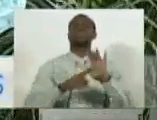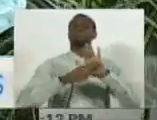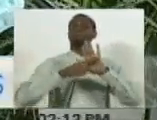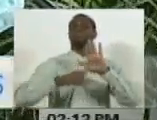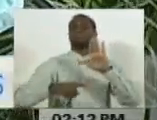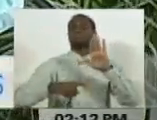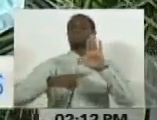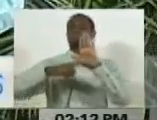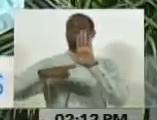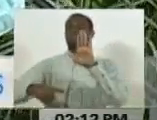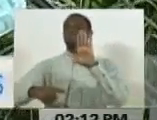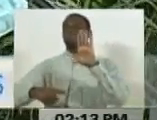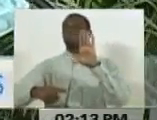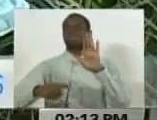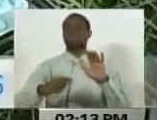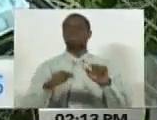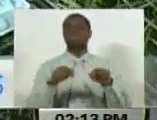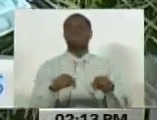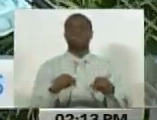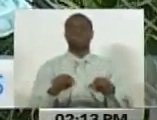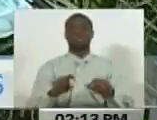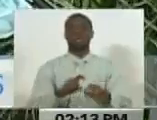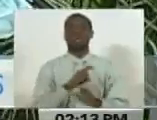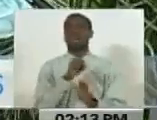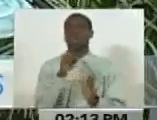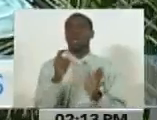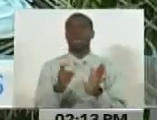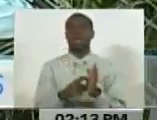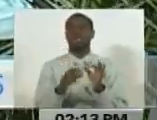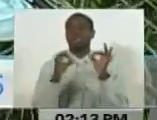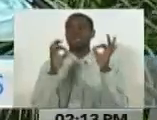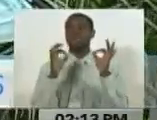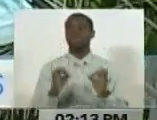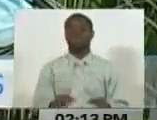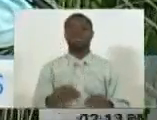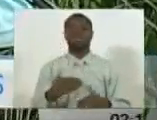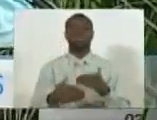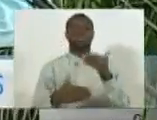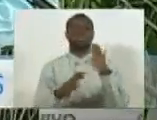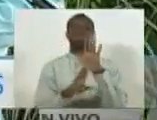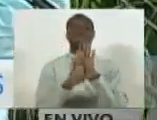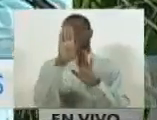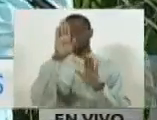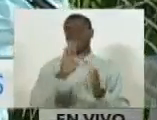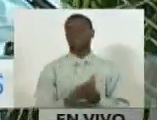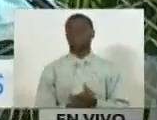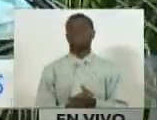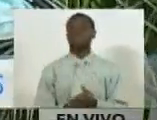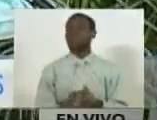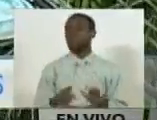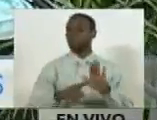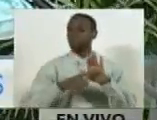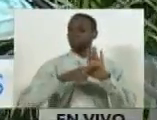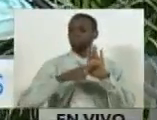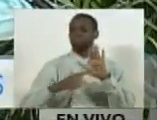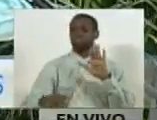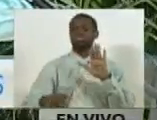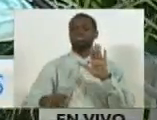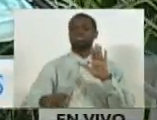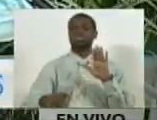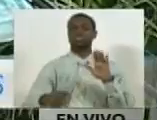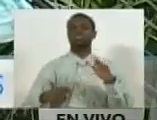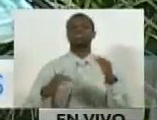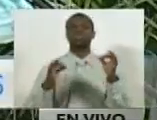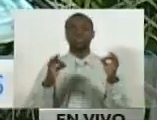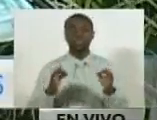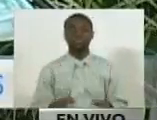Una línea clave que hemos retomado con fuerza es la línea de elevar la